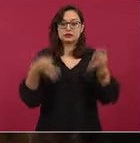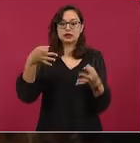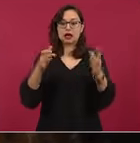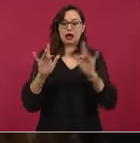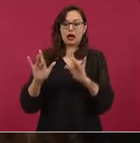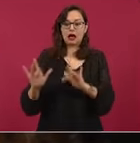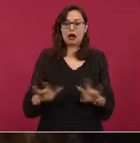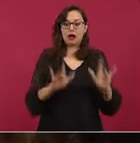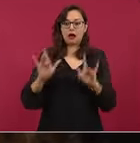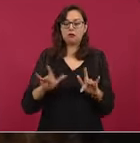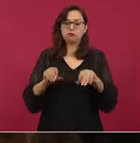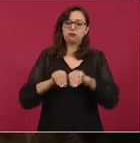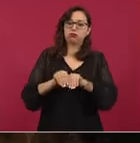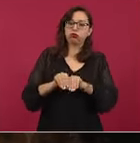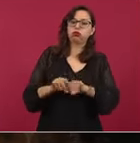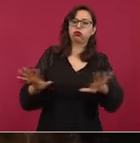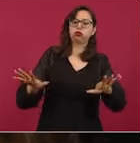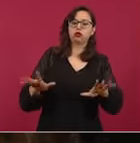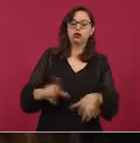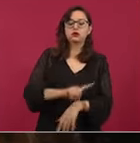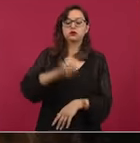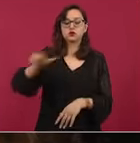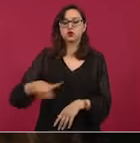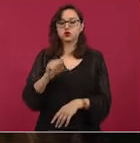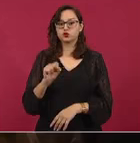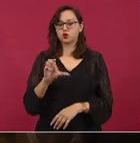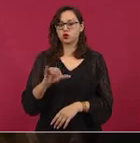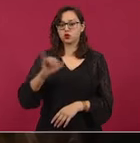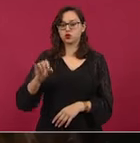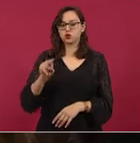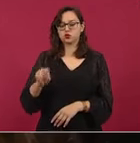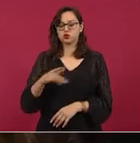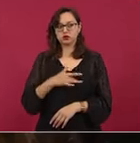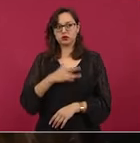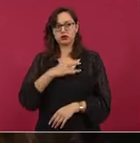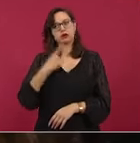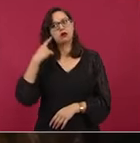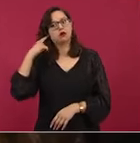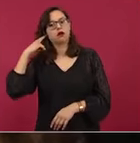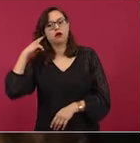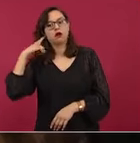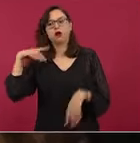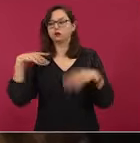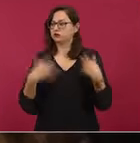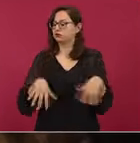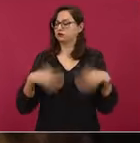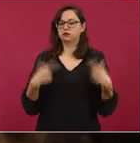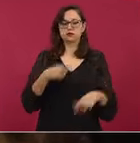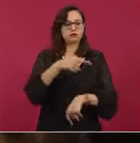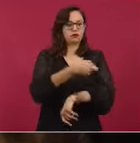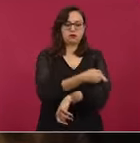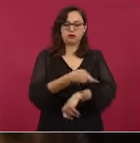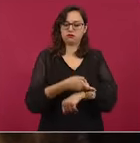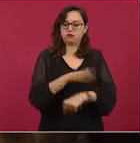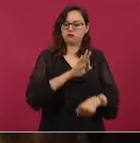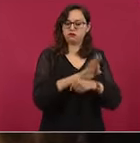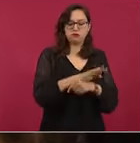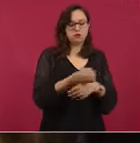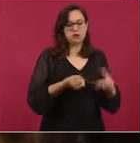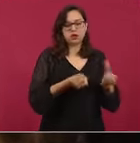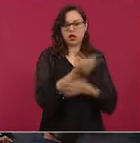para esta resolución de la Corte en el cual pues se da la libertad a esta familia política del fiscal?